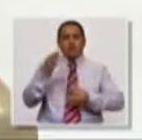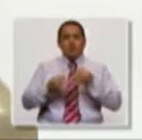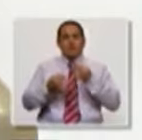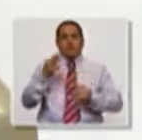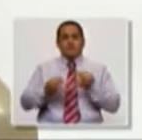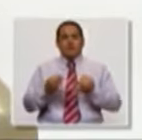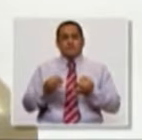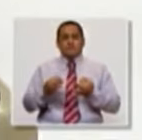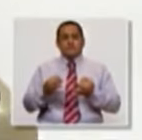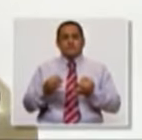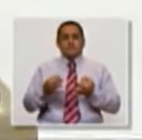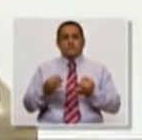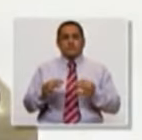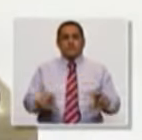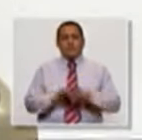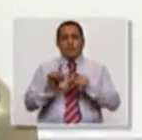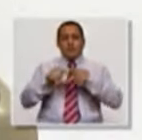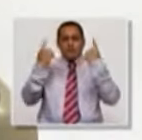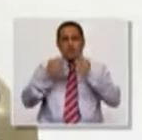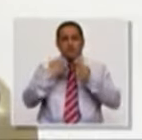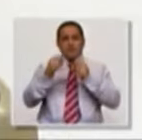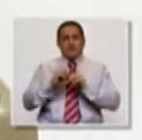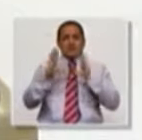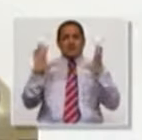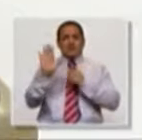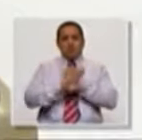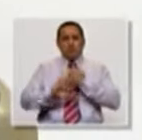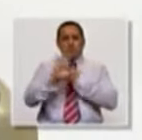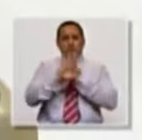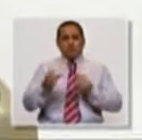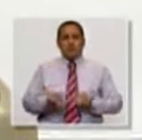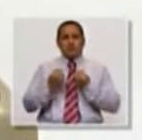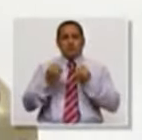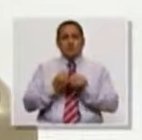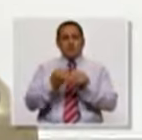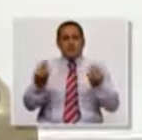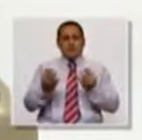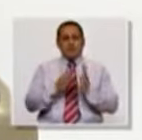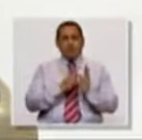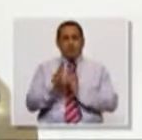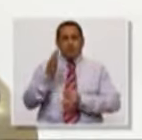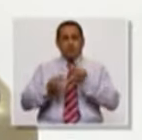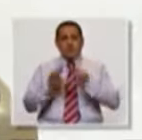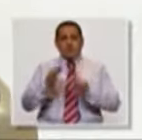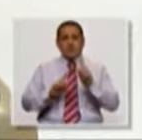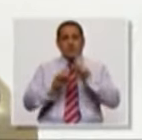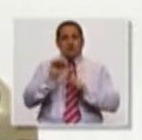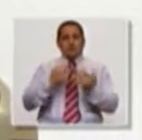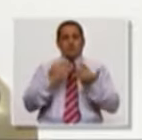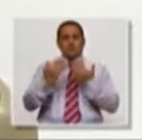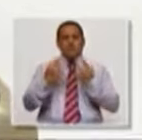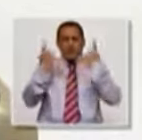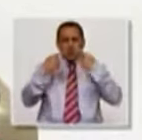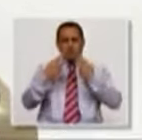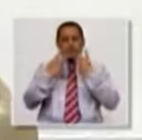judicial, ¿no? Un mecanismo extraordinario de protección, porque todos los procesos judiciales son de alguna manera